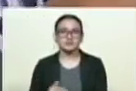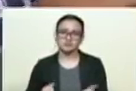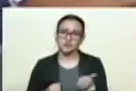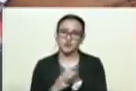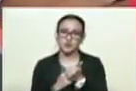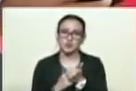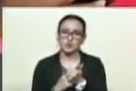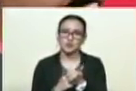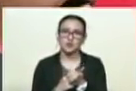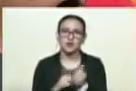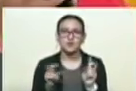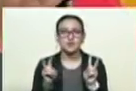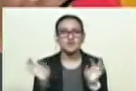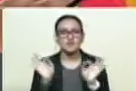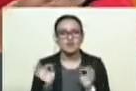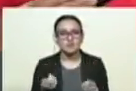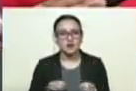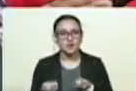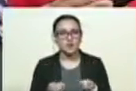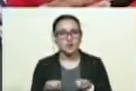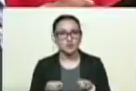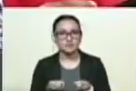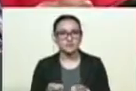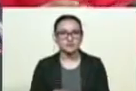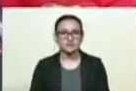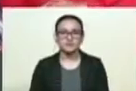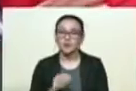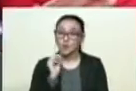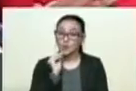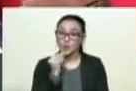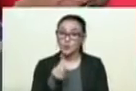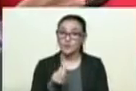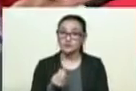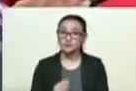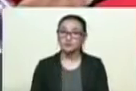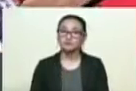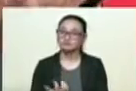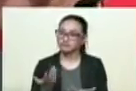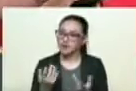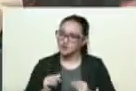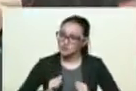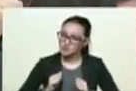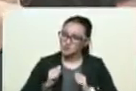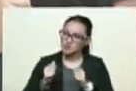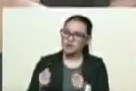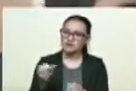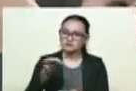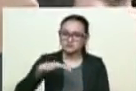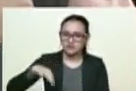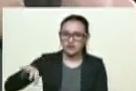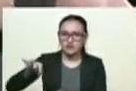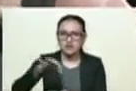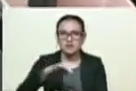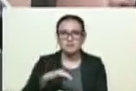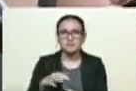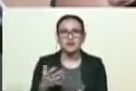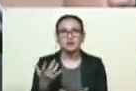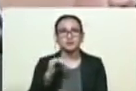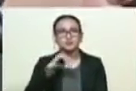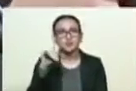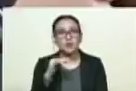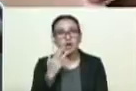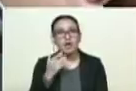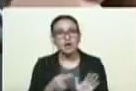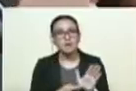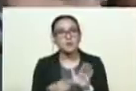impulsando lo que va a ser el nuevo modelo económico, presidente. Esta juventud pone sus manos a la siembra y, bueno, Zulia es ejemplo de ello.